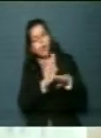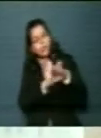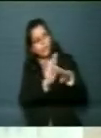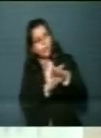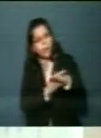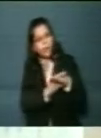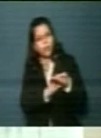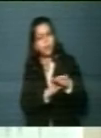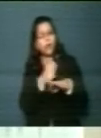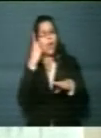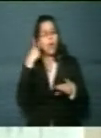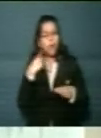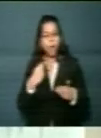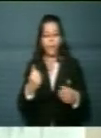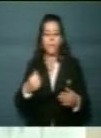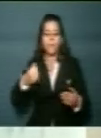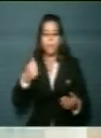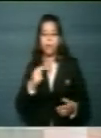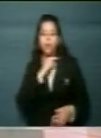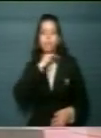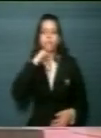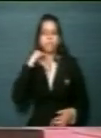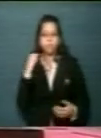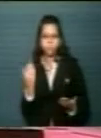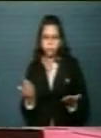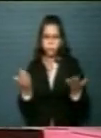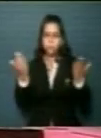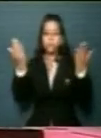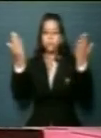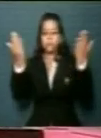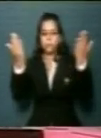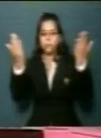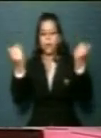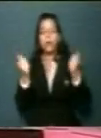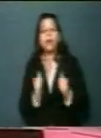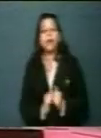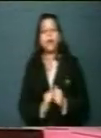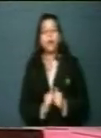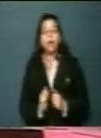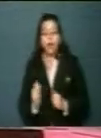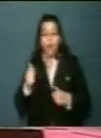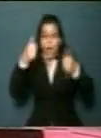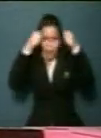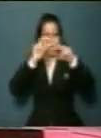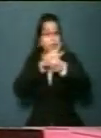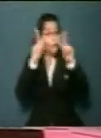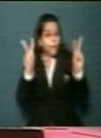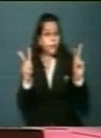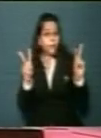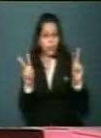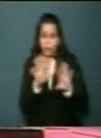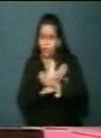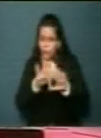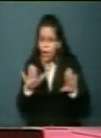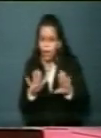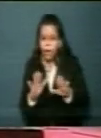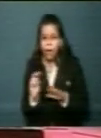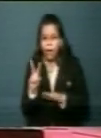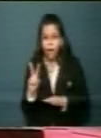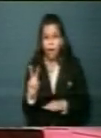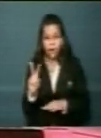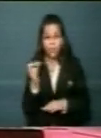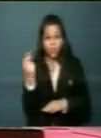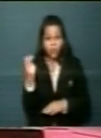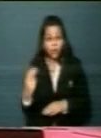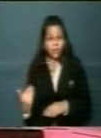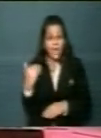su Santidad Juan Pablo II. Los acuerdos de paz, además de poner fin a más de una docena de